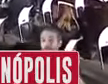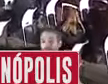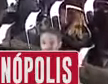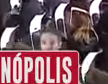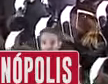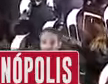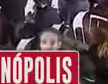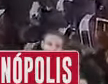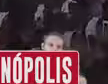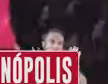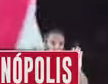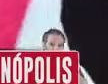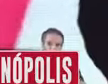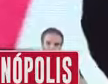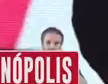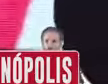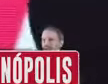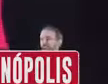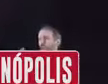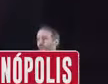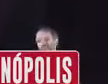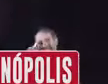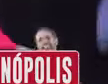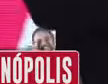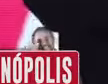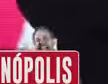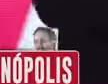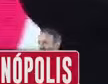y se me permite hoy estela qué suerte que viniste